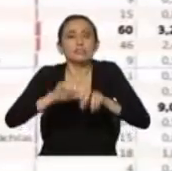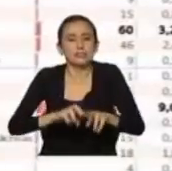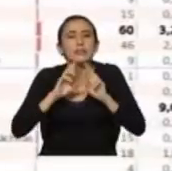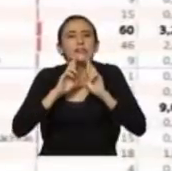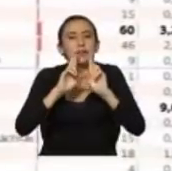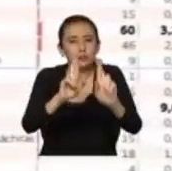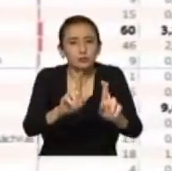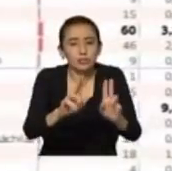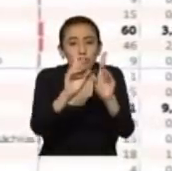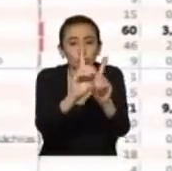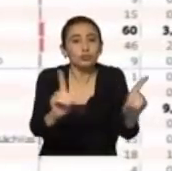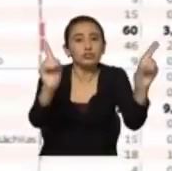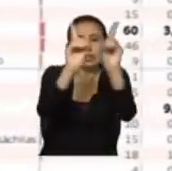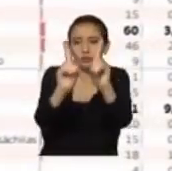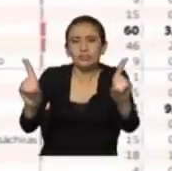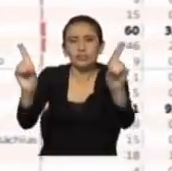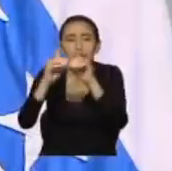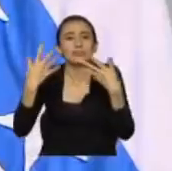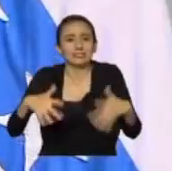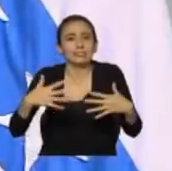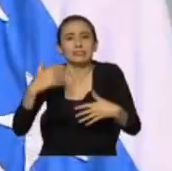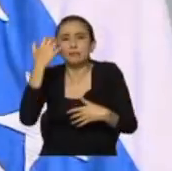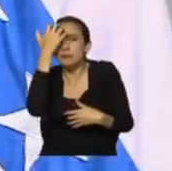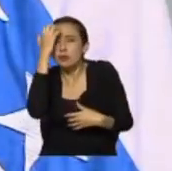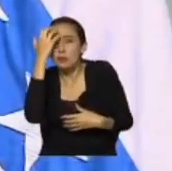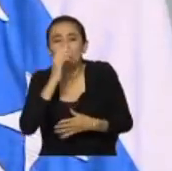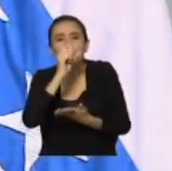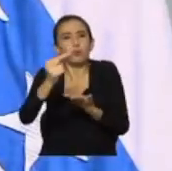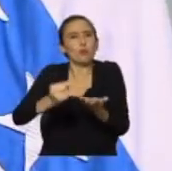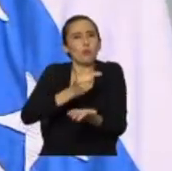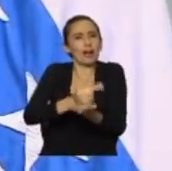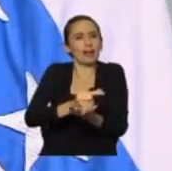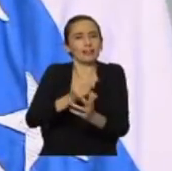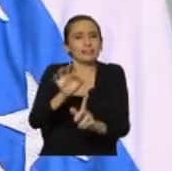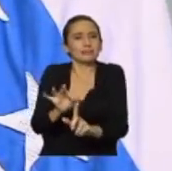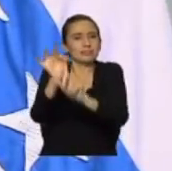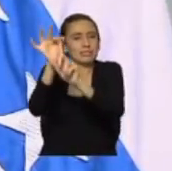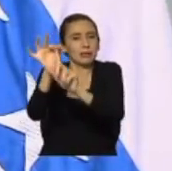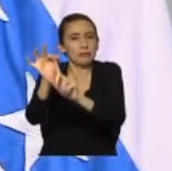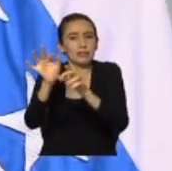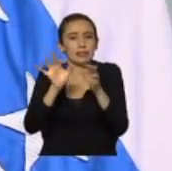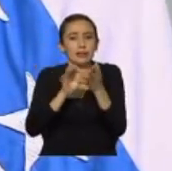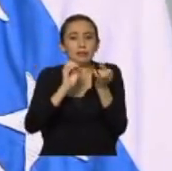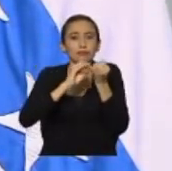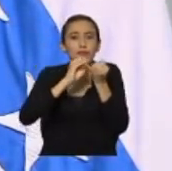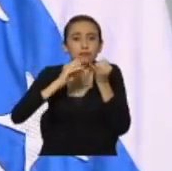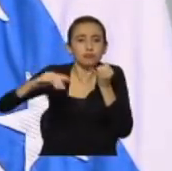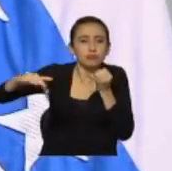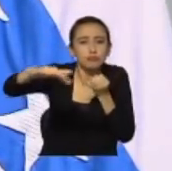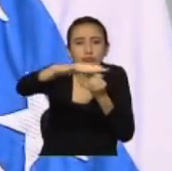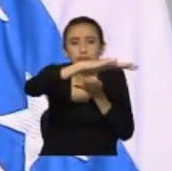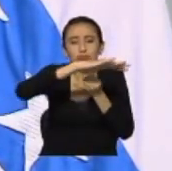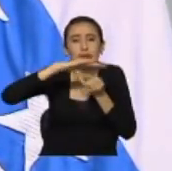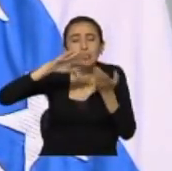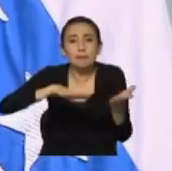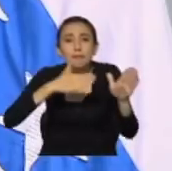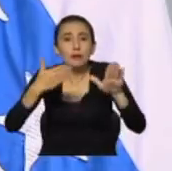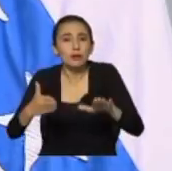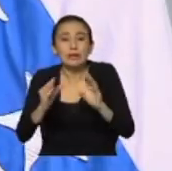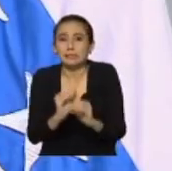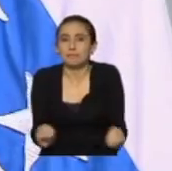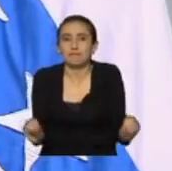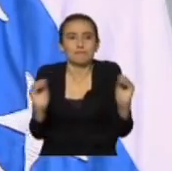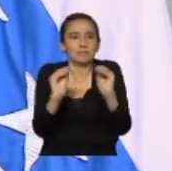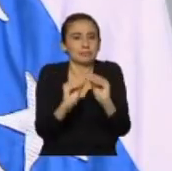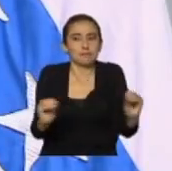alarmante y aumentan día a día en guayas especialmente el riesgo de contagiarse y morir de kobe 19 es cada vez